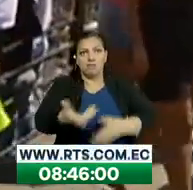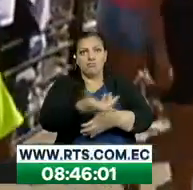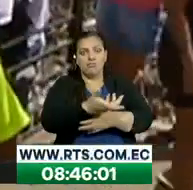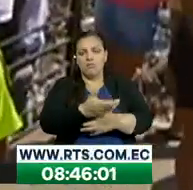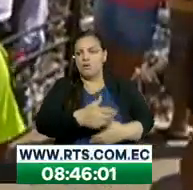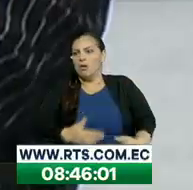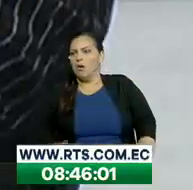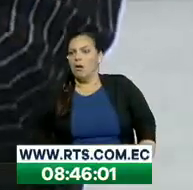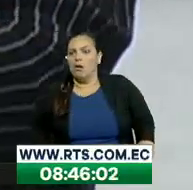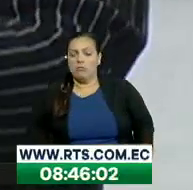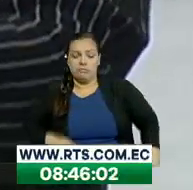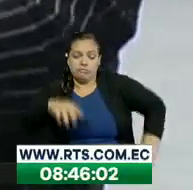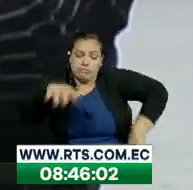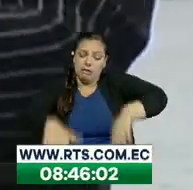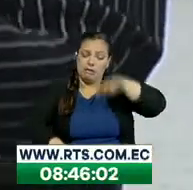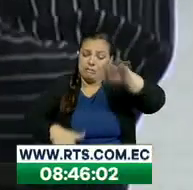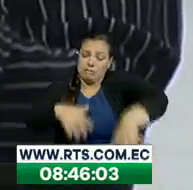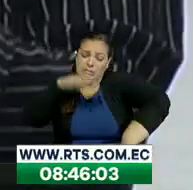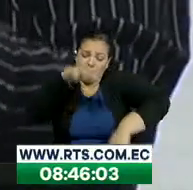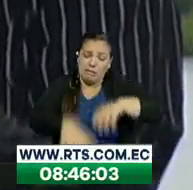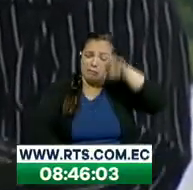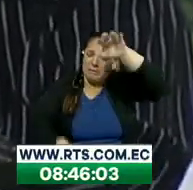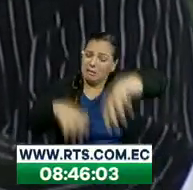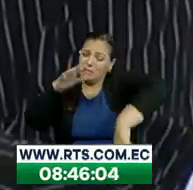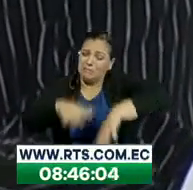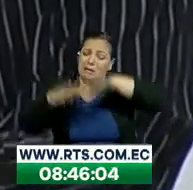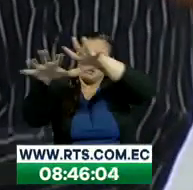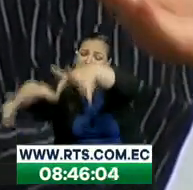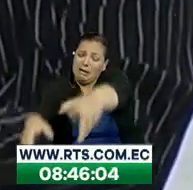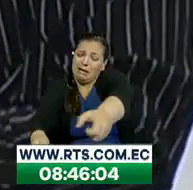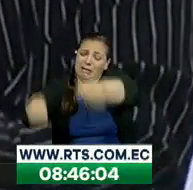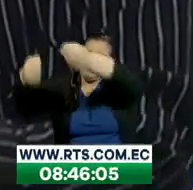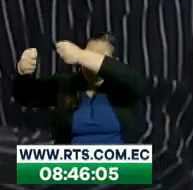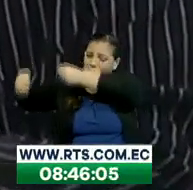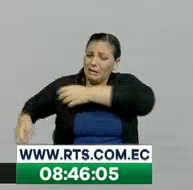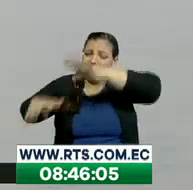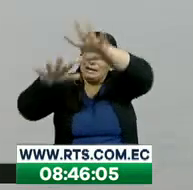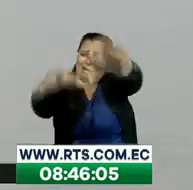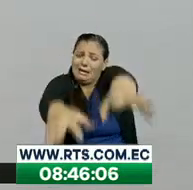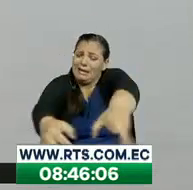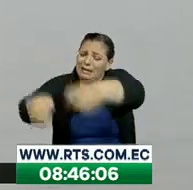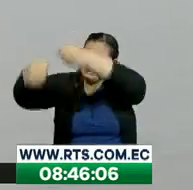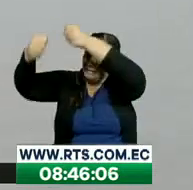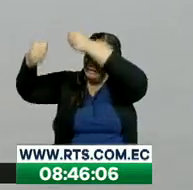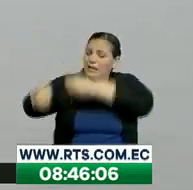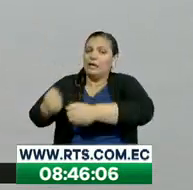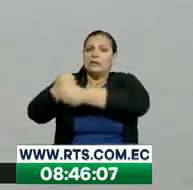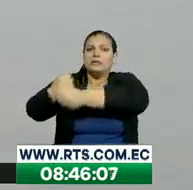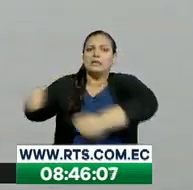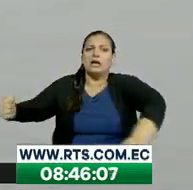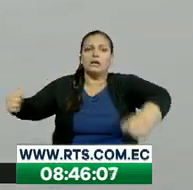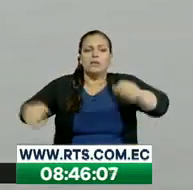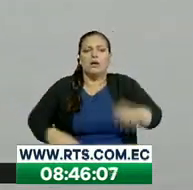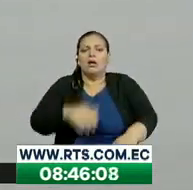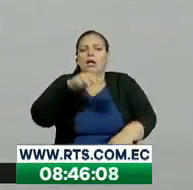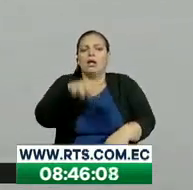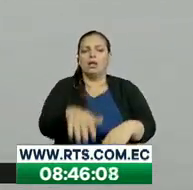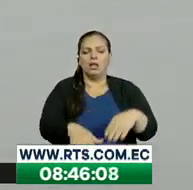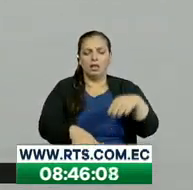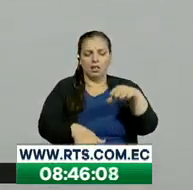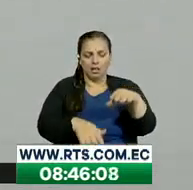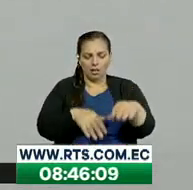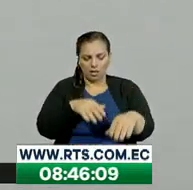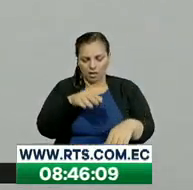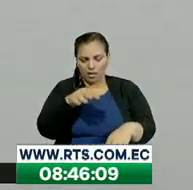Nunca se imaginaron que un momento de diversión familiar se convirtiera en dolor. La tarde del domingo, Agustín Bernardo